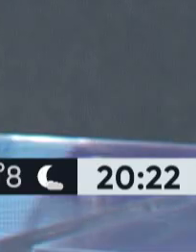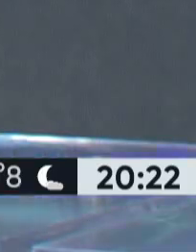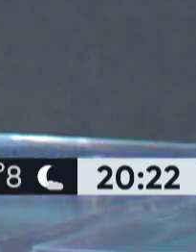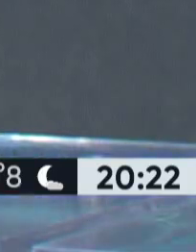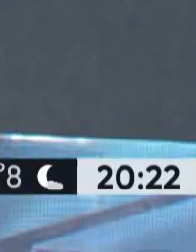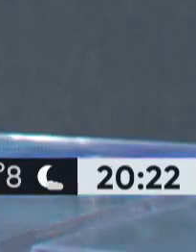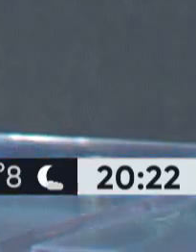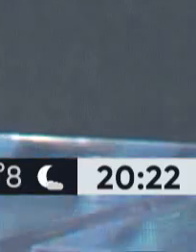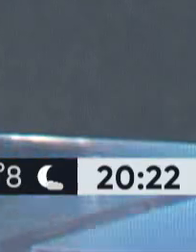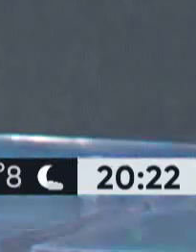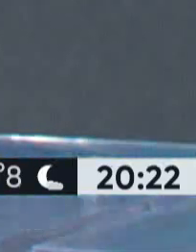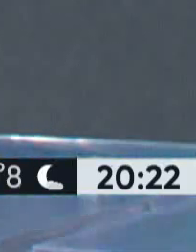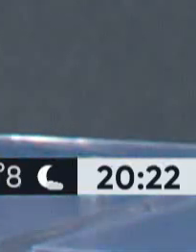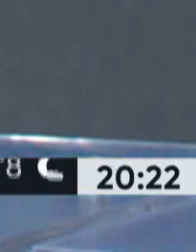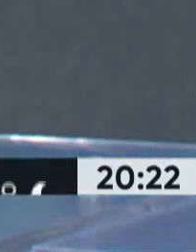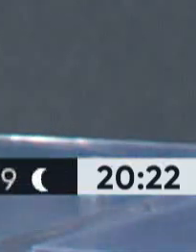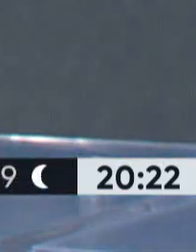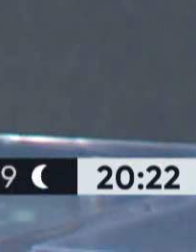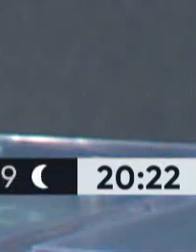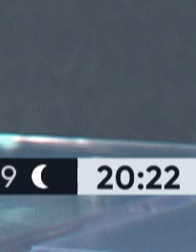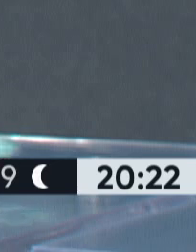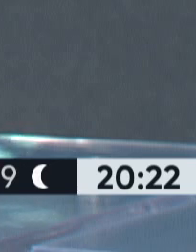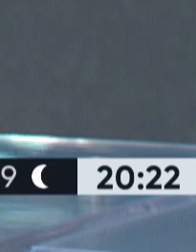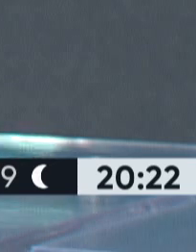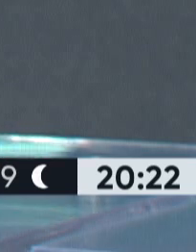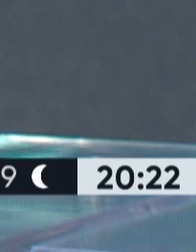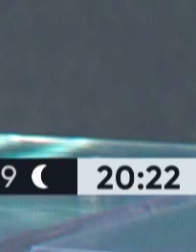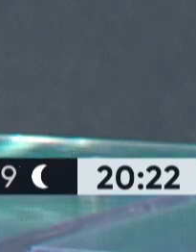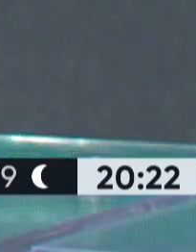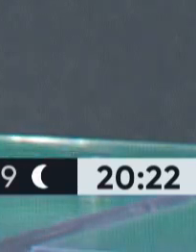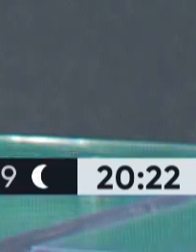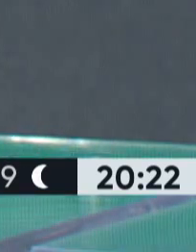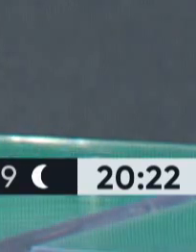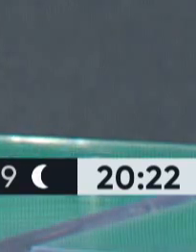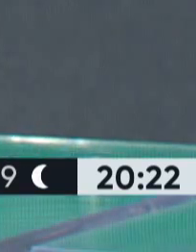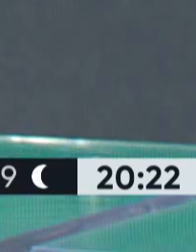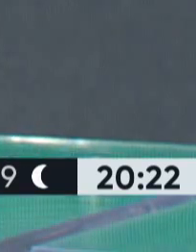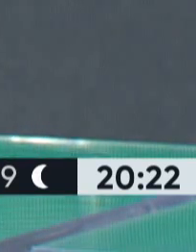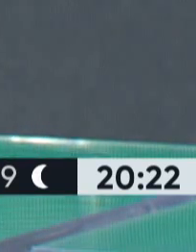de la República en la convención anual de la Cámara Argentina de la Construcción.